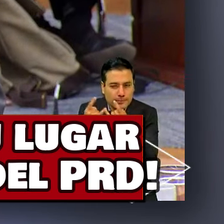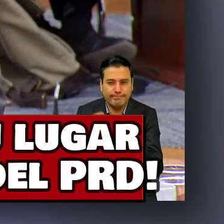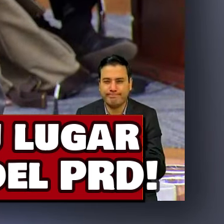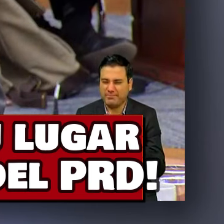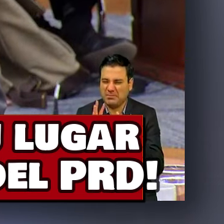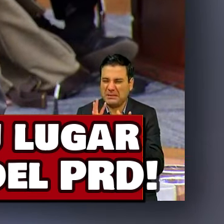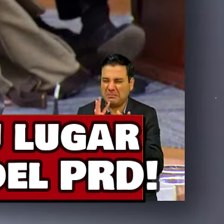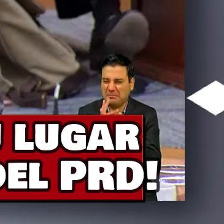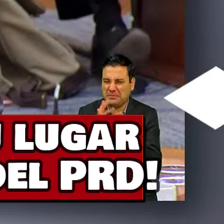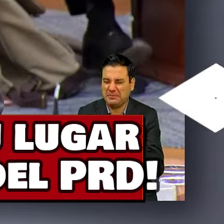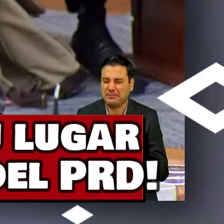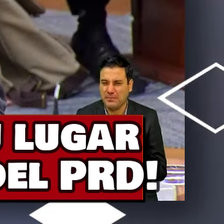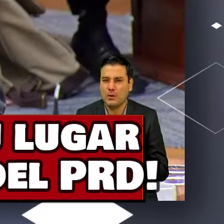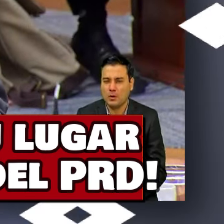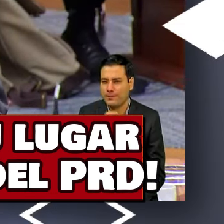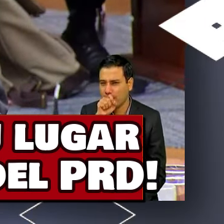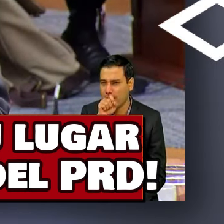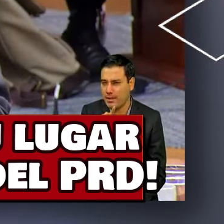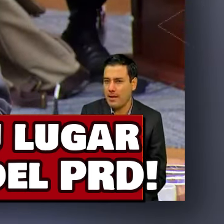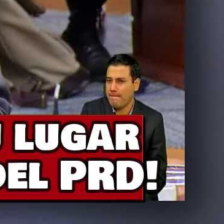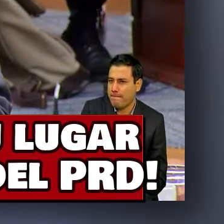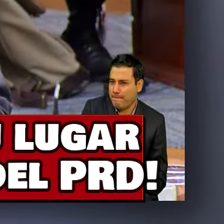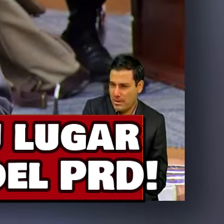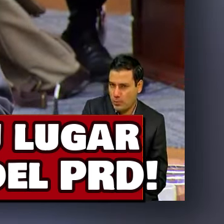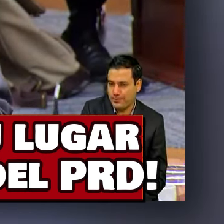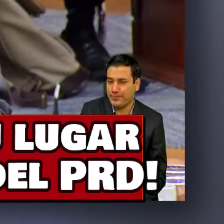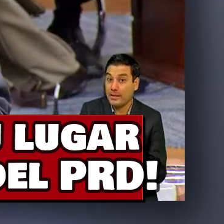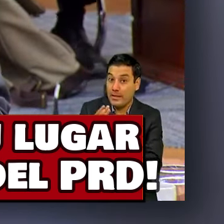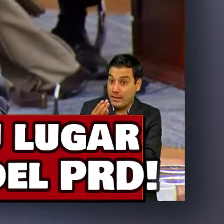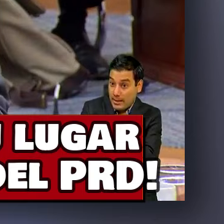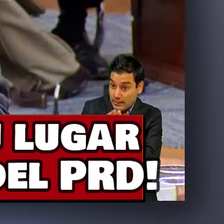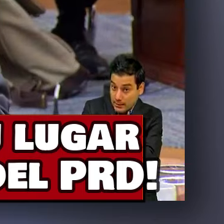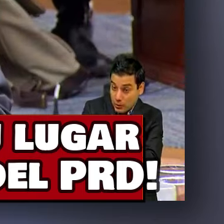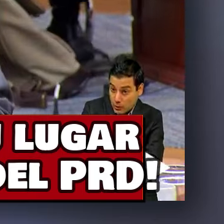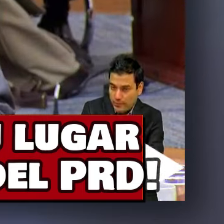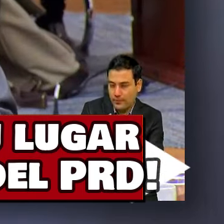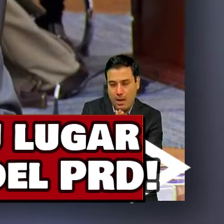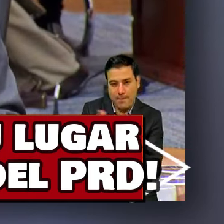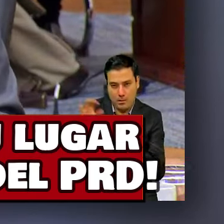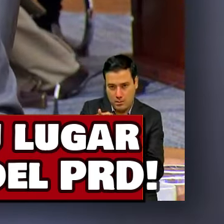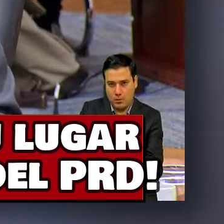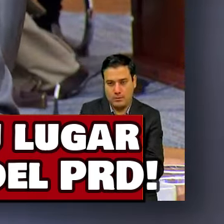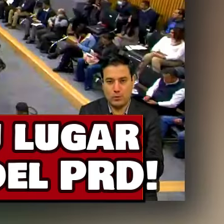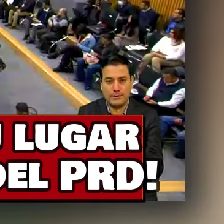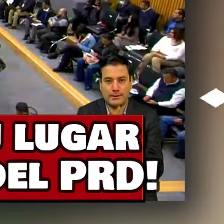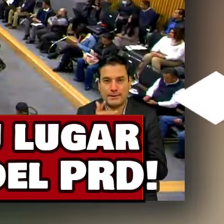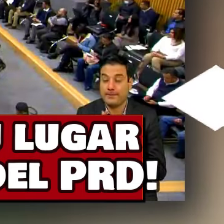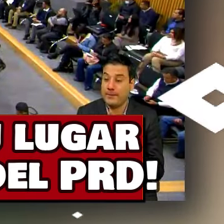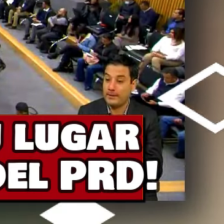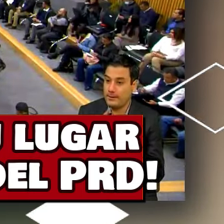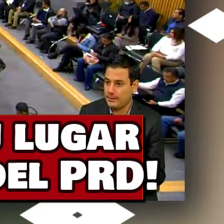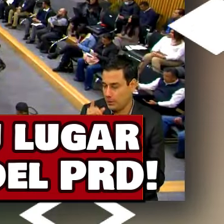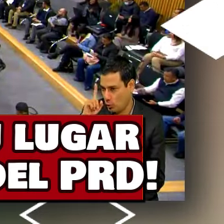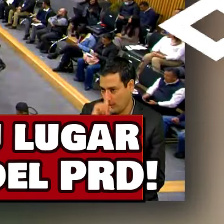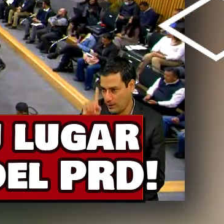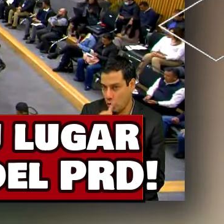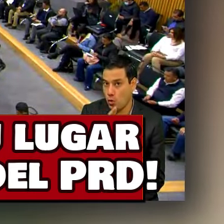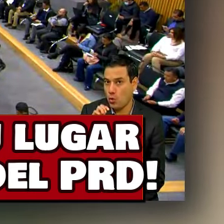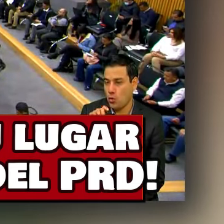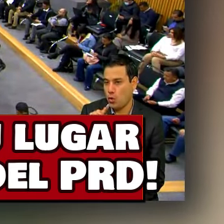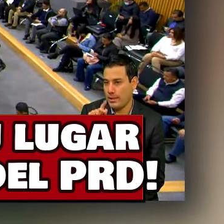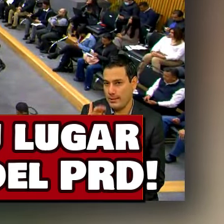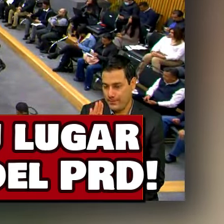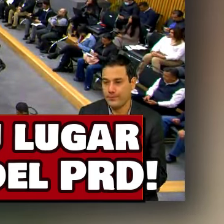a los que pido también se vote la sanción de manera diferenciada. Muchas gracias. Gracias, consejero Kip. Ahora uso la